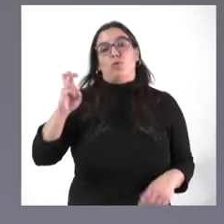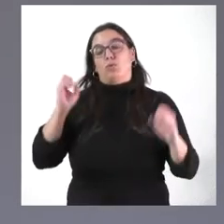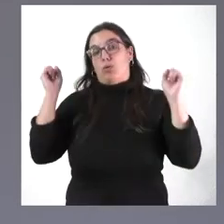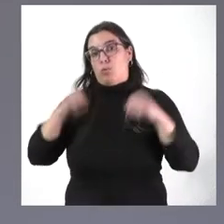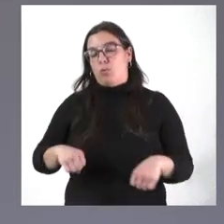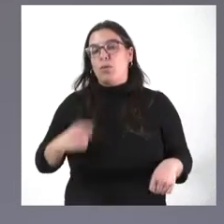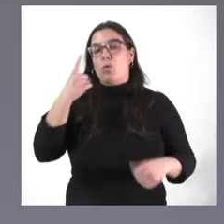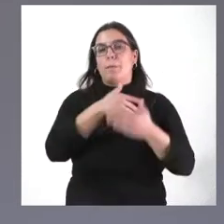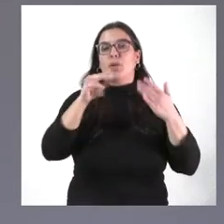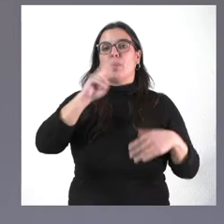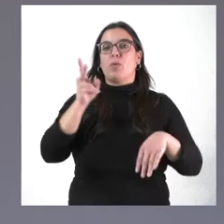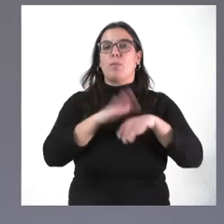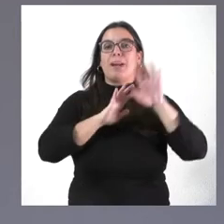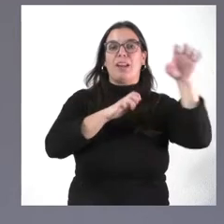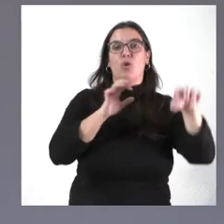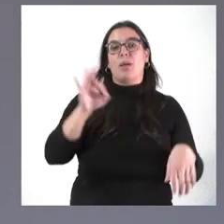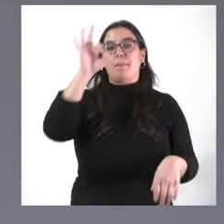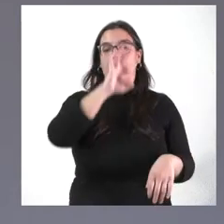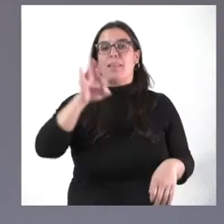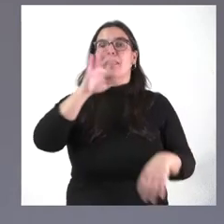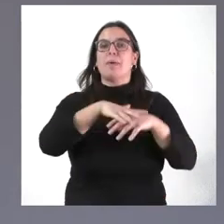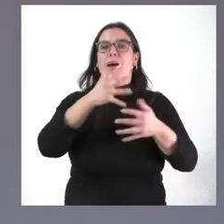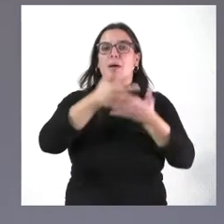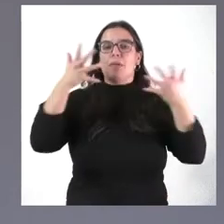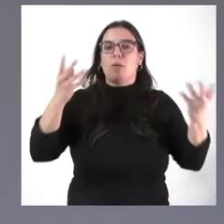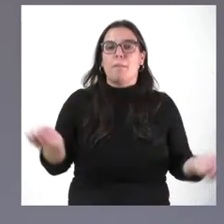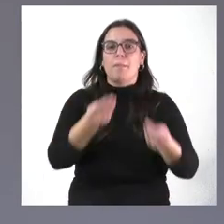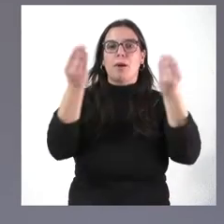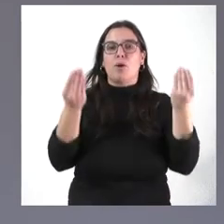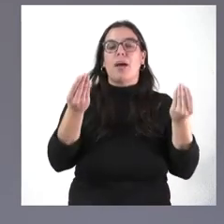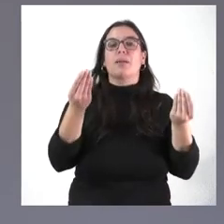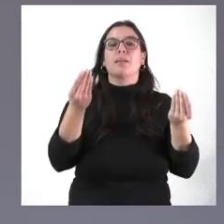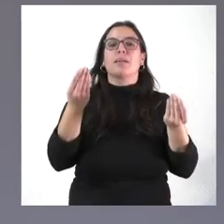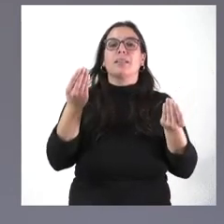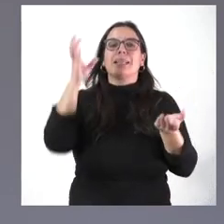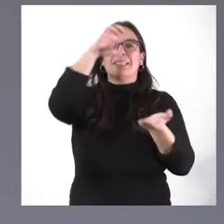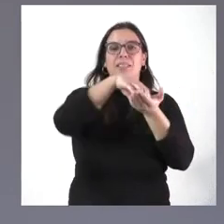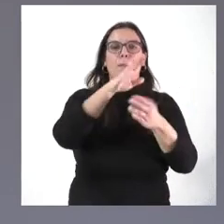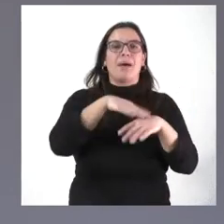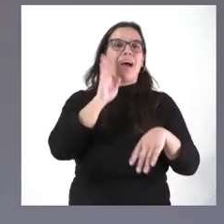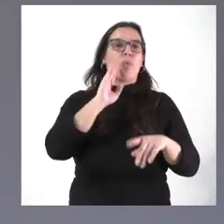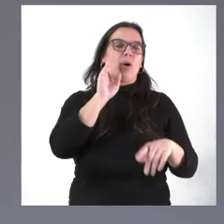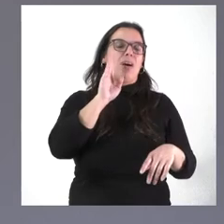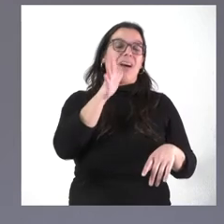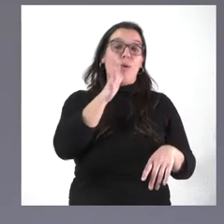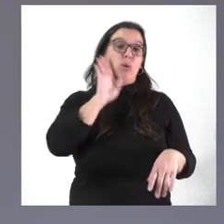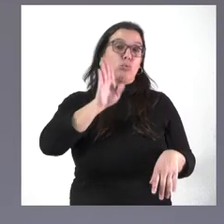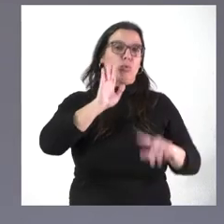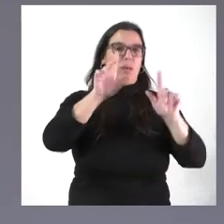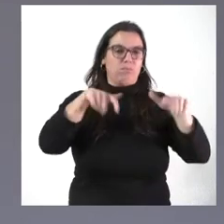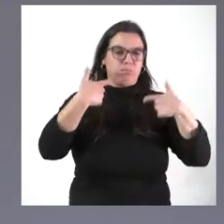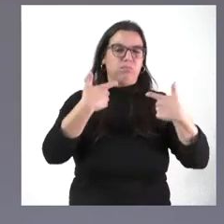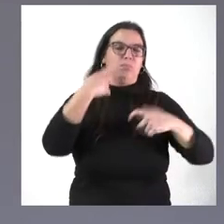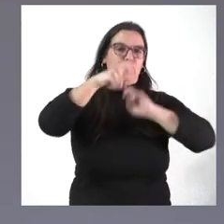millón de euros para León y Palencia en ampliación y mejora de distintas estaciones depuradoras de aguas residuales en León actuaremos con